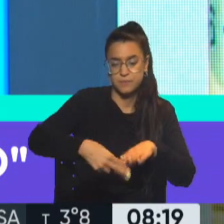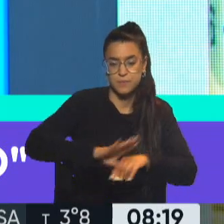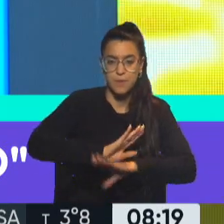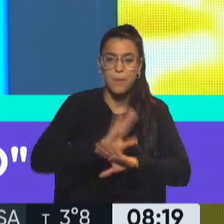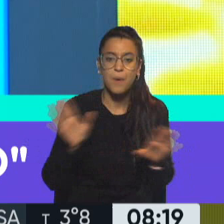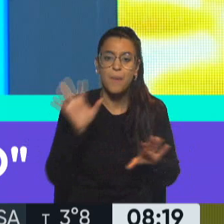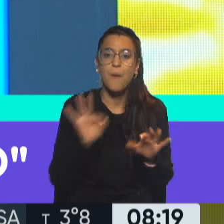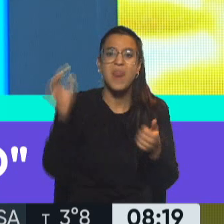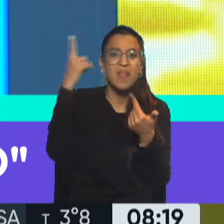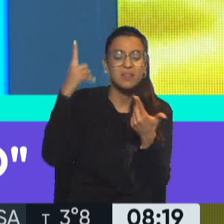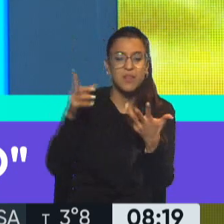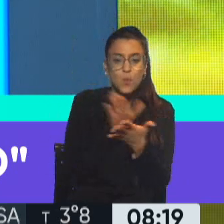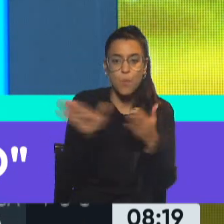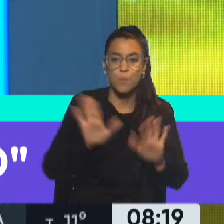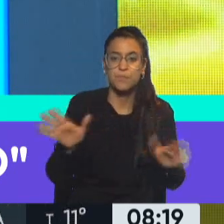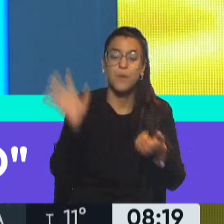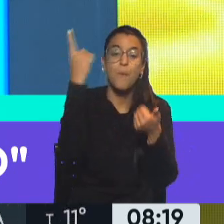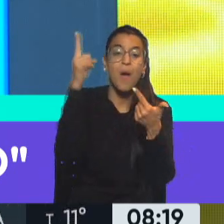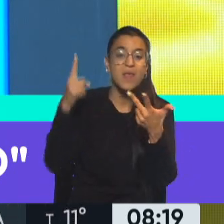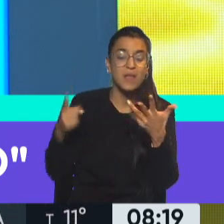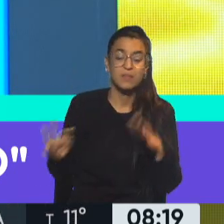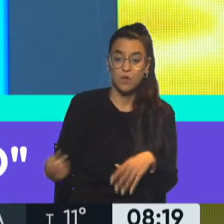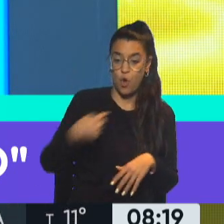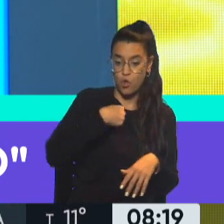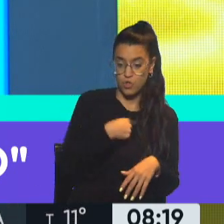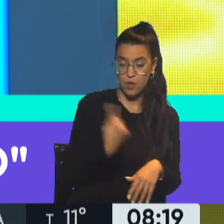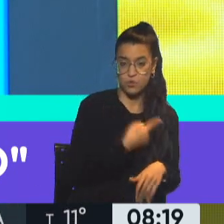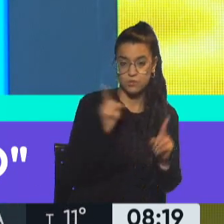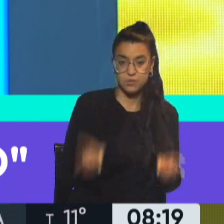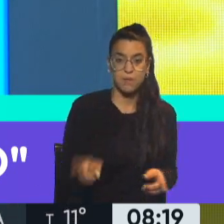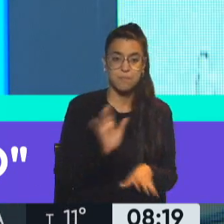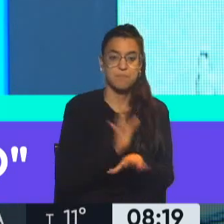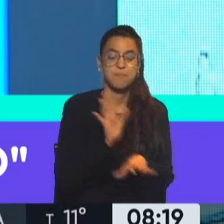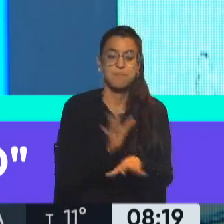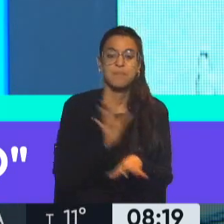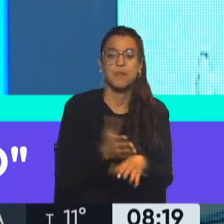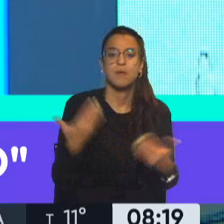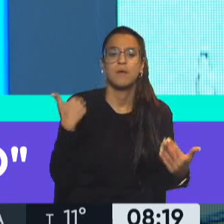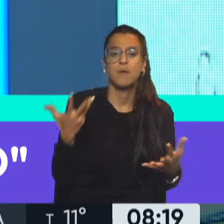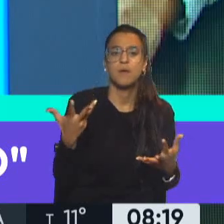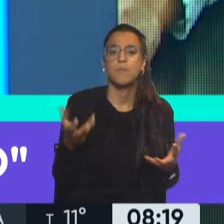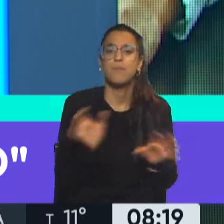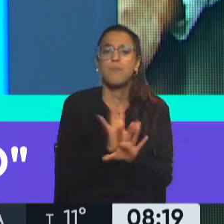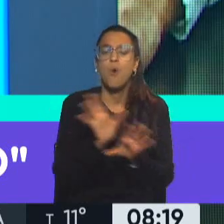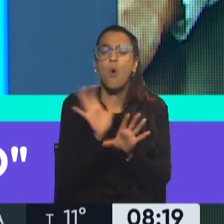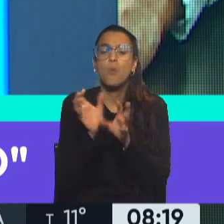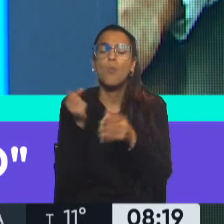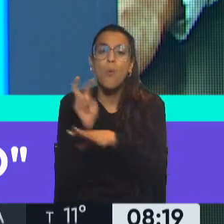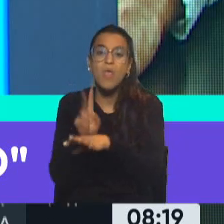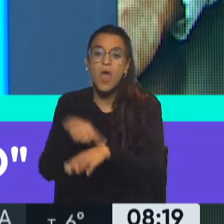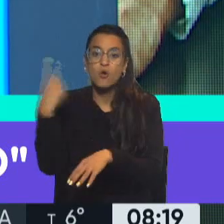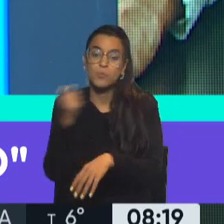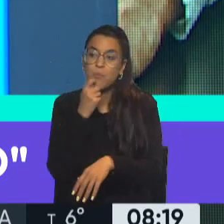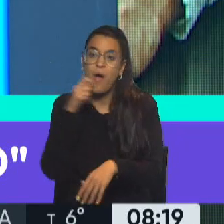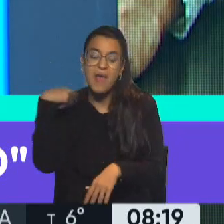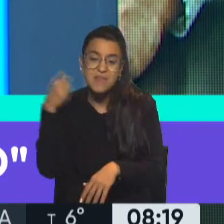nuevas variantes, pues las variantes no solo nos afectan a nosotros, saltan de especie a especie, se refugian en otra especie y después pueden volver